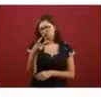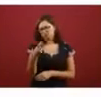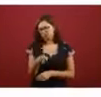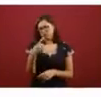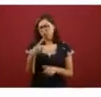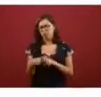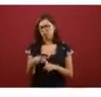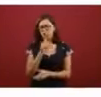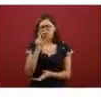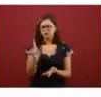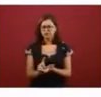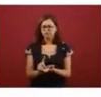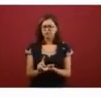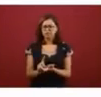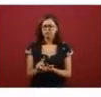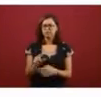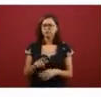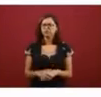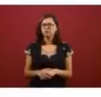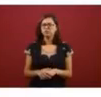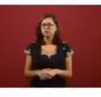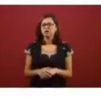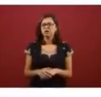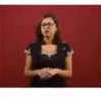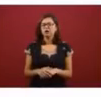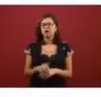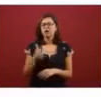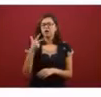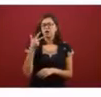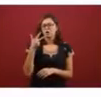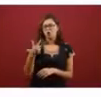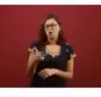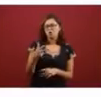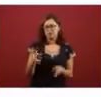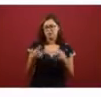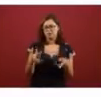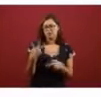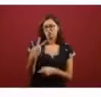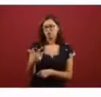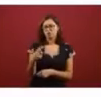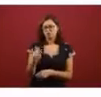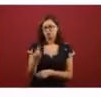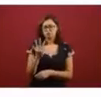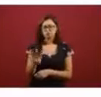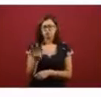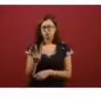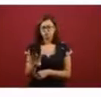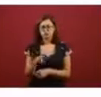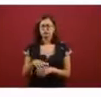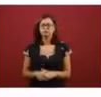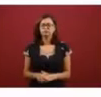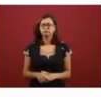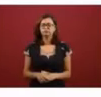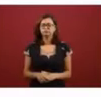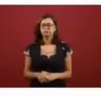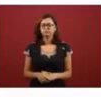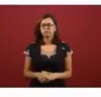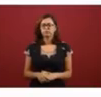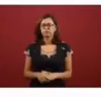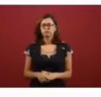2.77 pesos en Gas Campanita a 8.19 por litro. Y el más